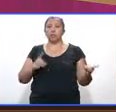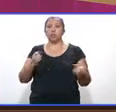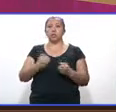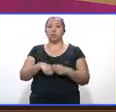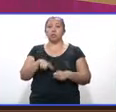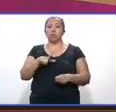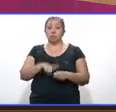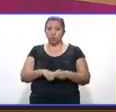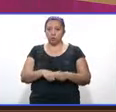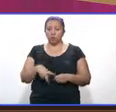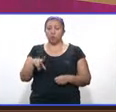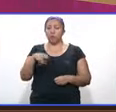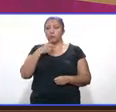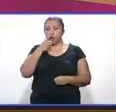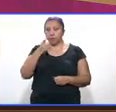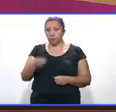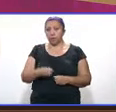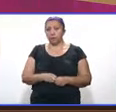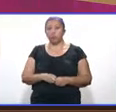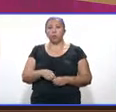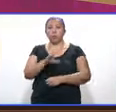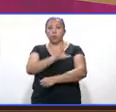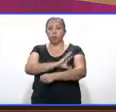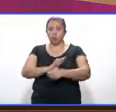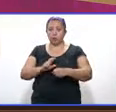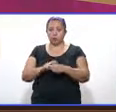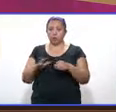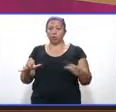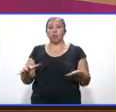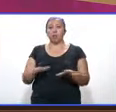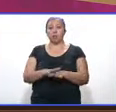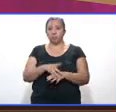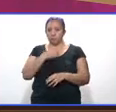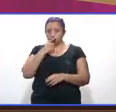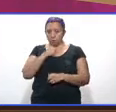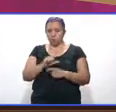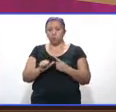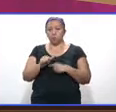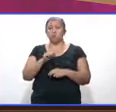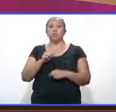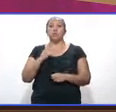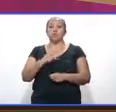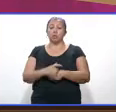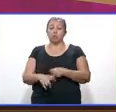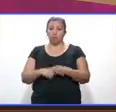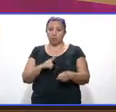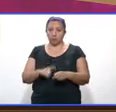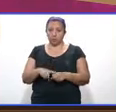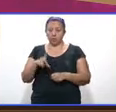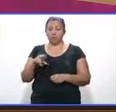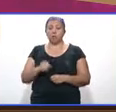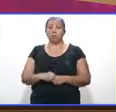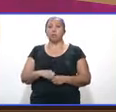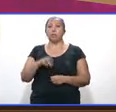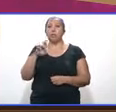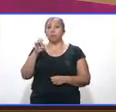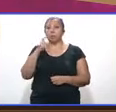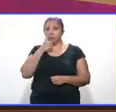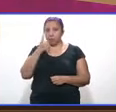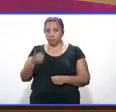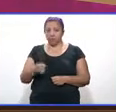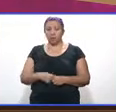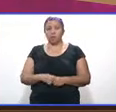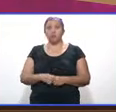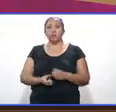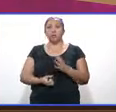Social y a Mariel Ávila Storey como coordinadora de los Asuntos Internacionales. Además, Raúl Jesús Carrillo Segura es